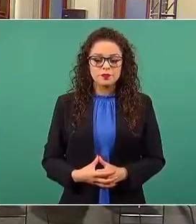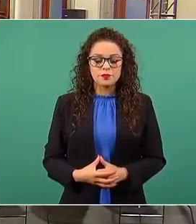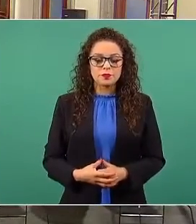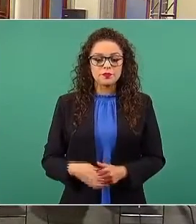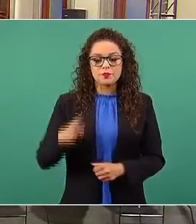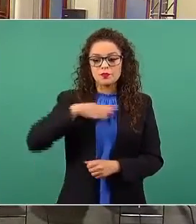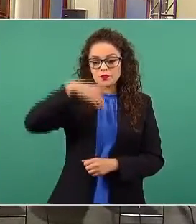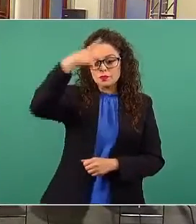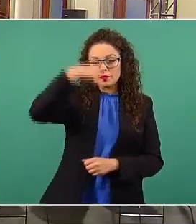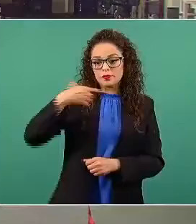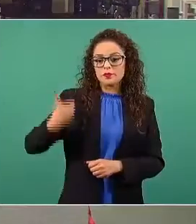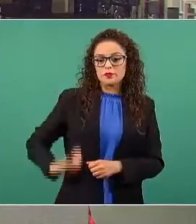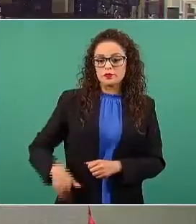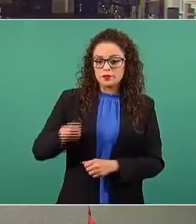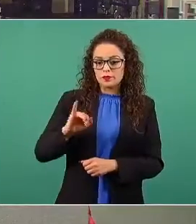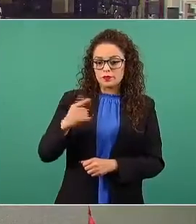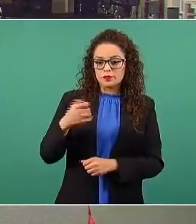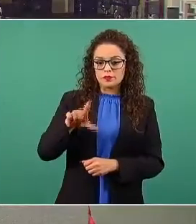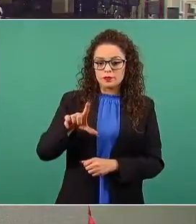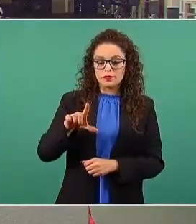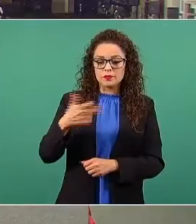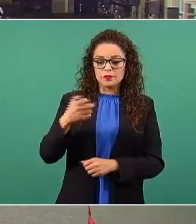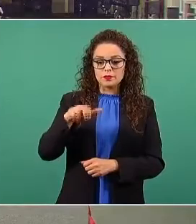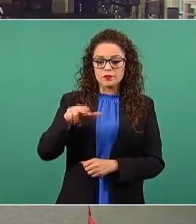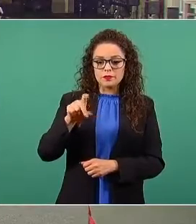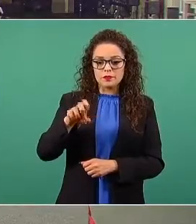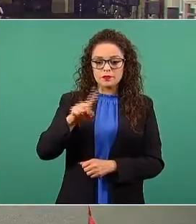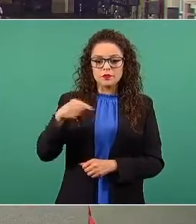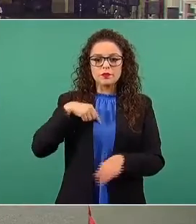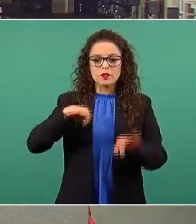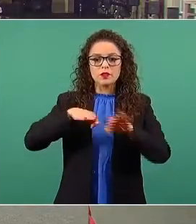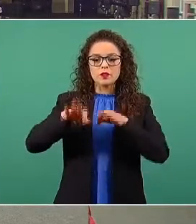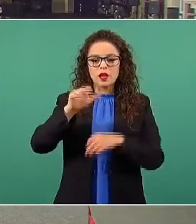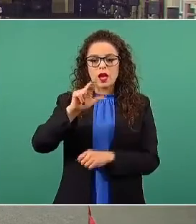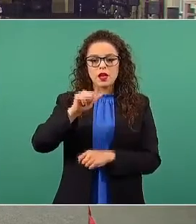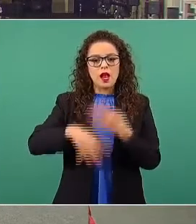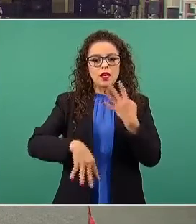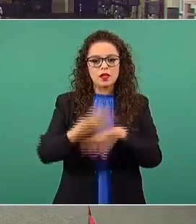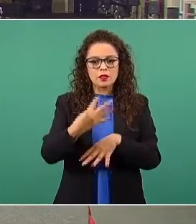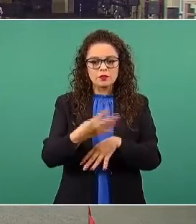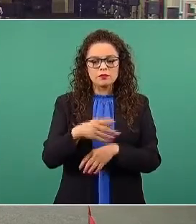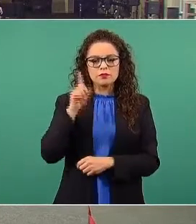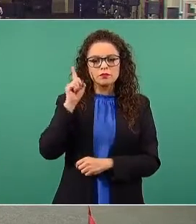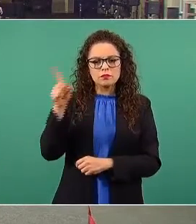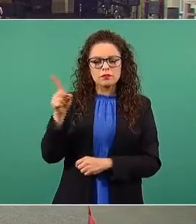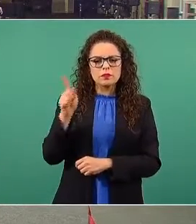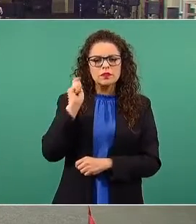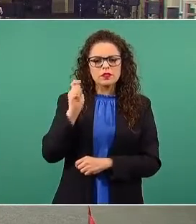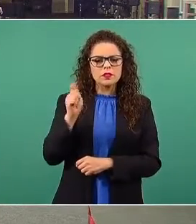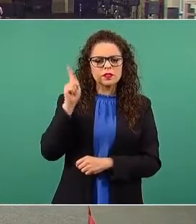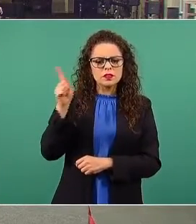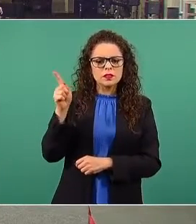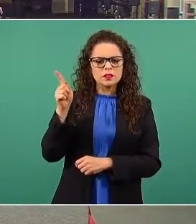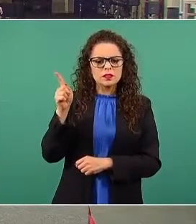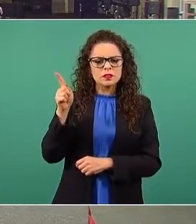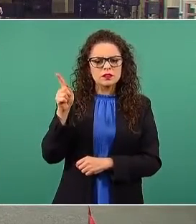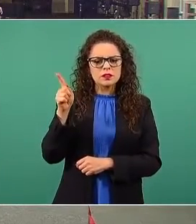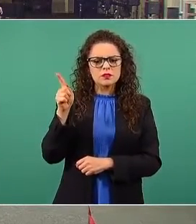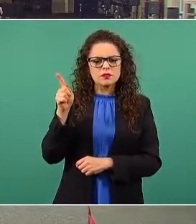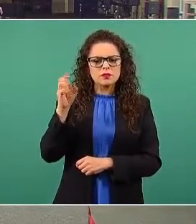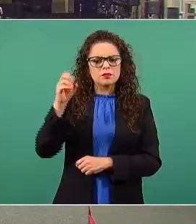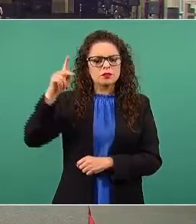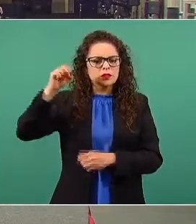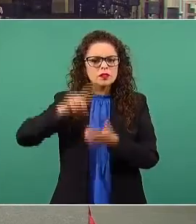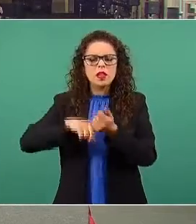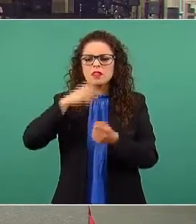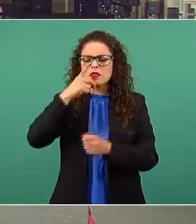Buenas noches, Miguel Hernández de Canal 14. Subsecretario, la Organización Panamericana de la Salud emitió una alerta por el incremento de casos